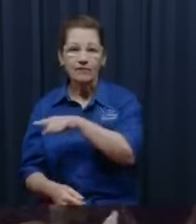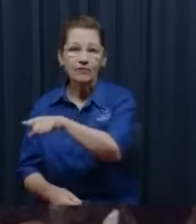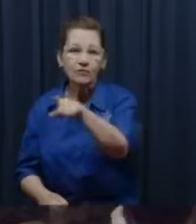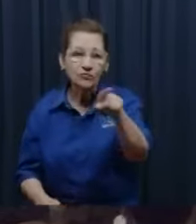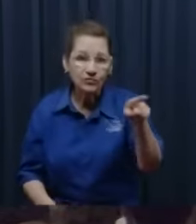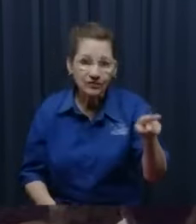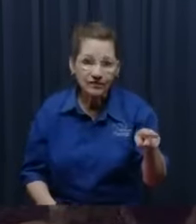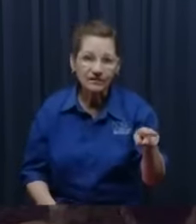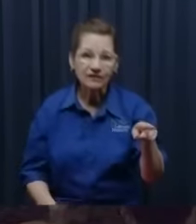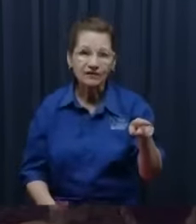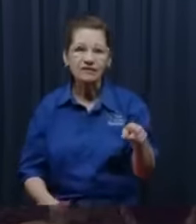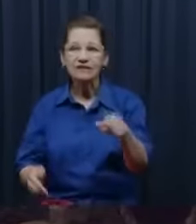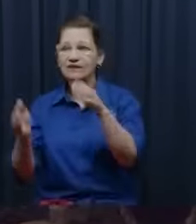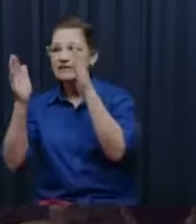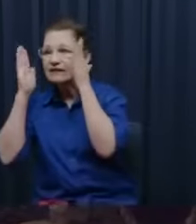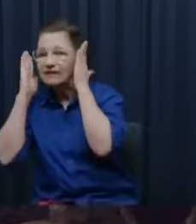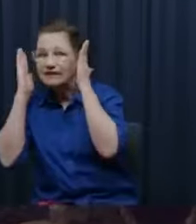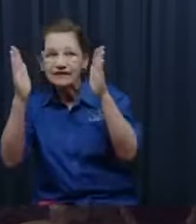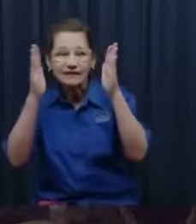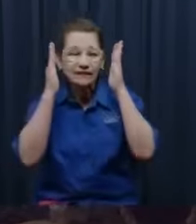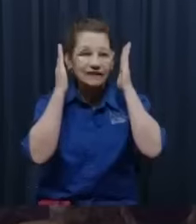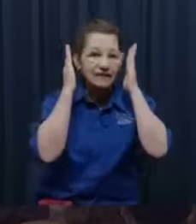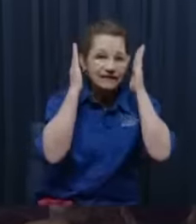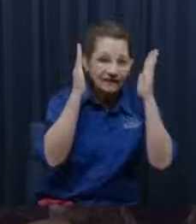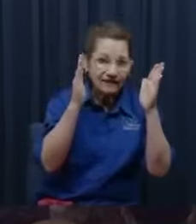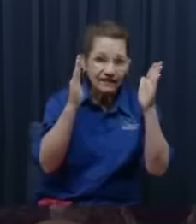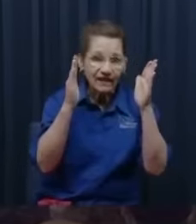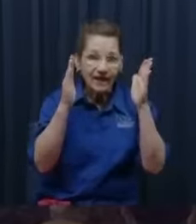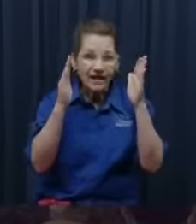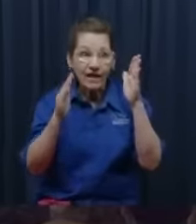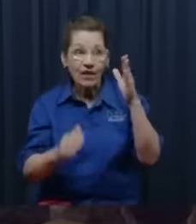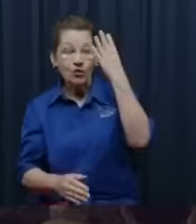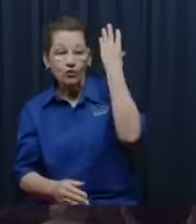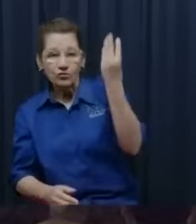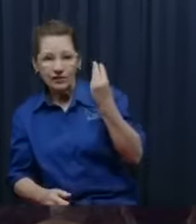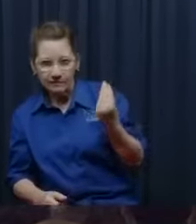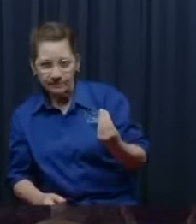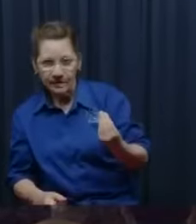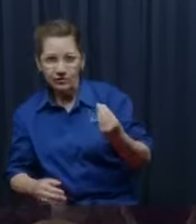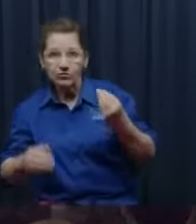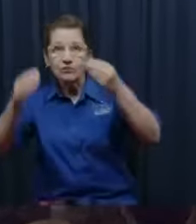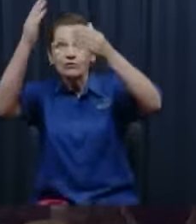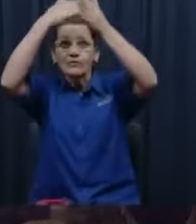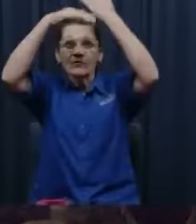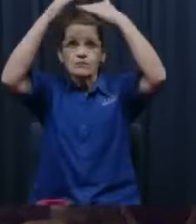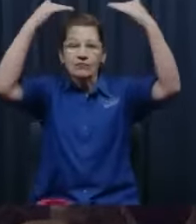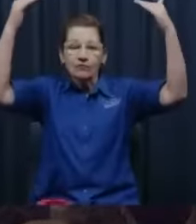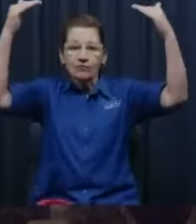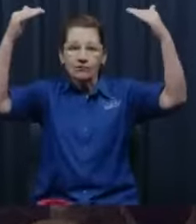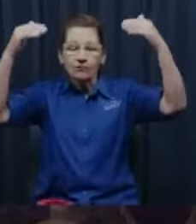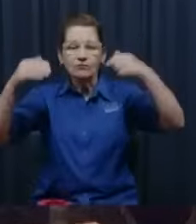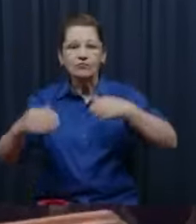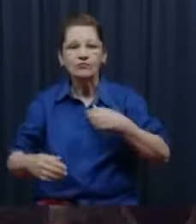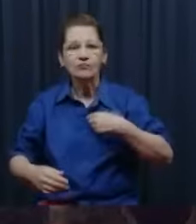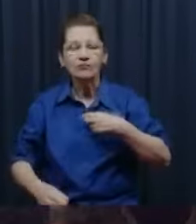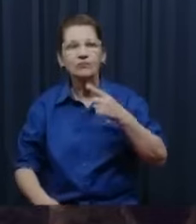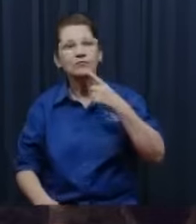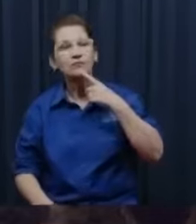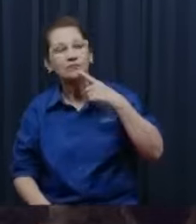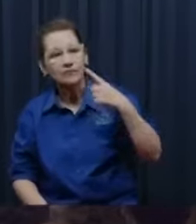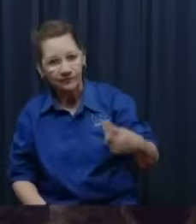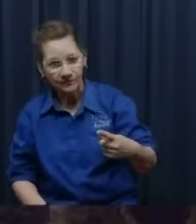las entidades celestiales que están en los lugares celestiales lo que yo voy a decir a ese